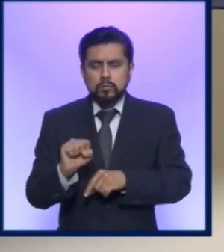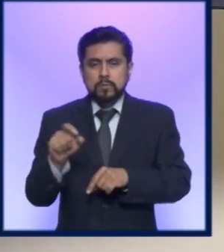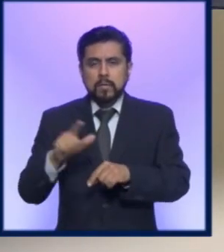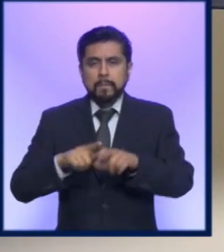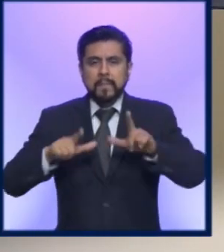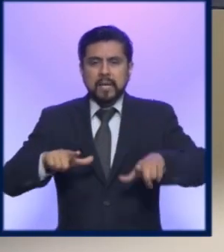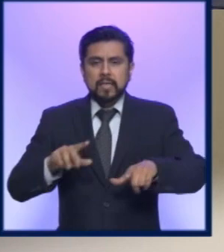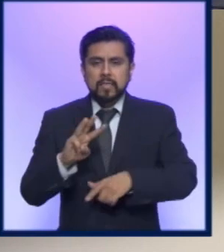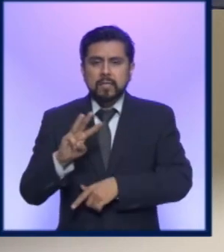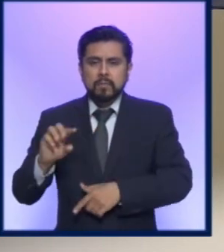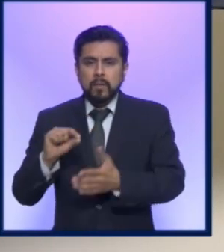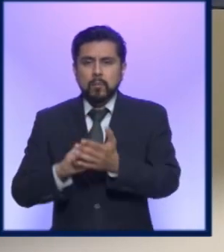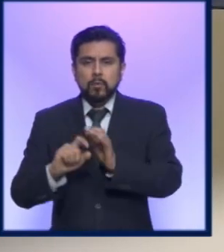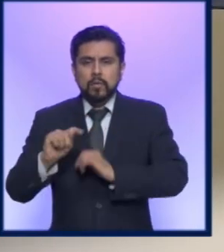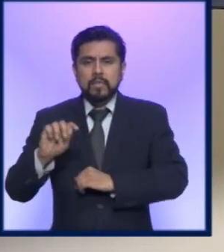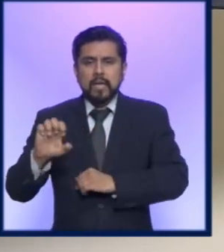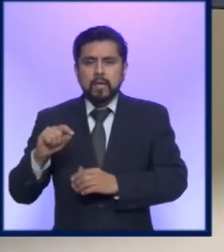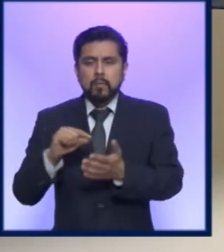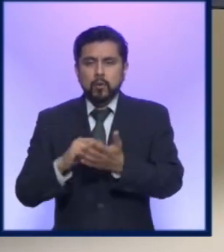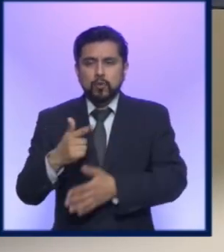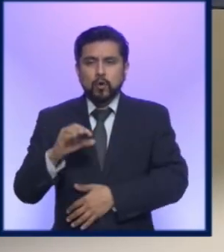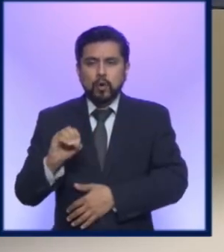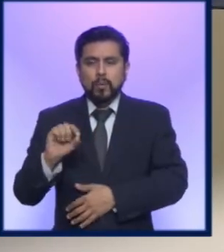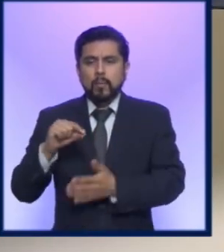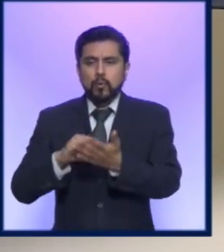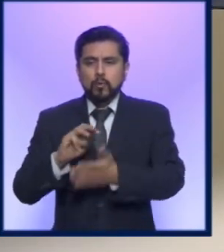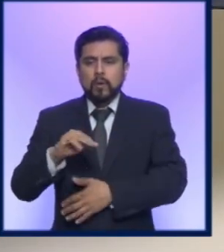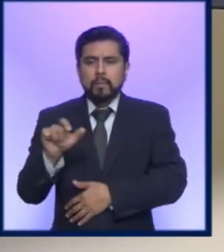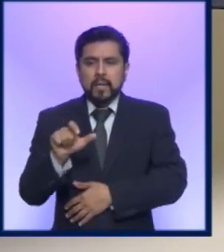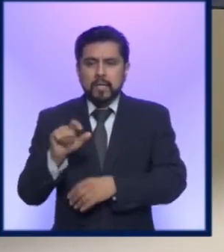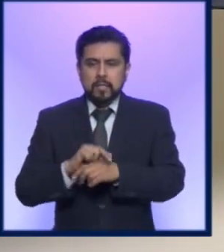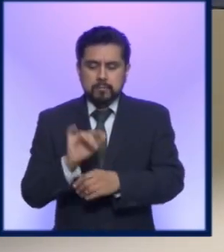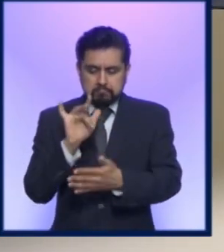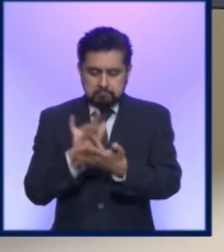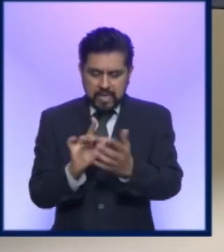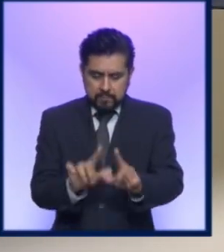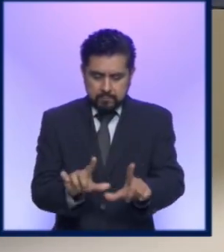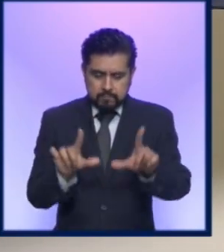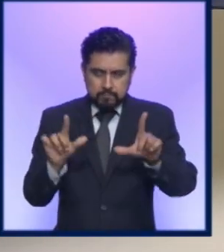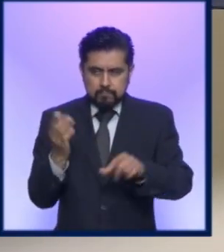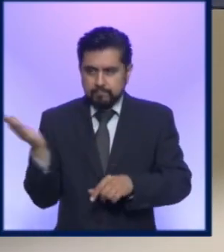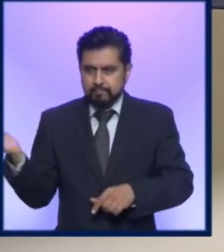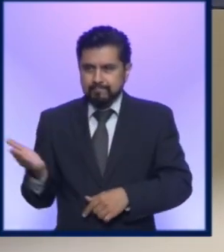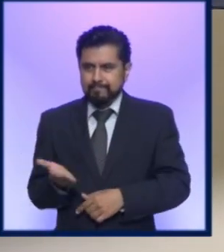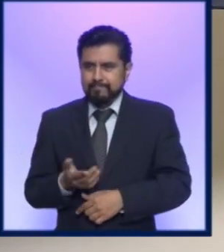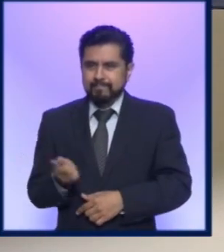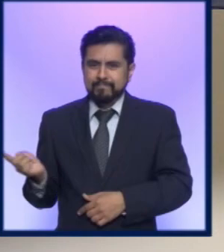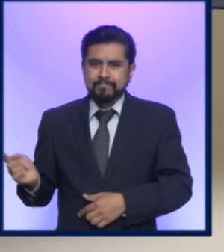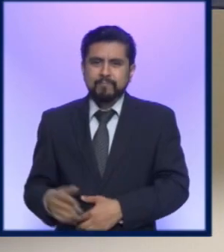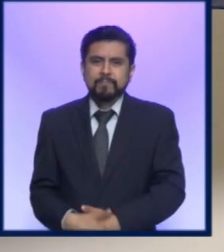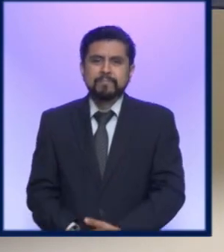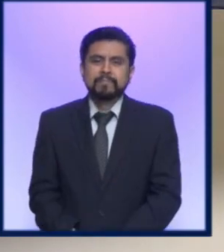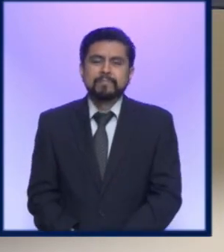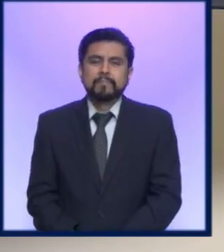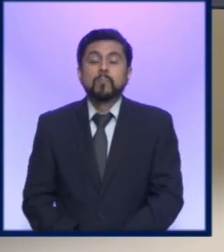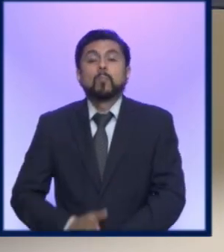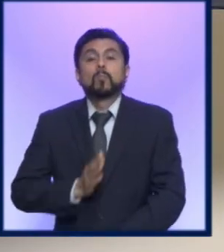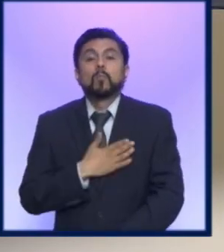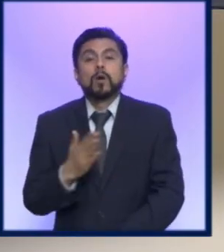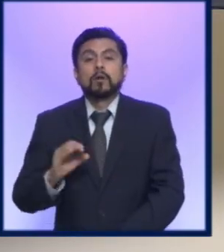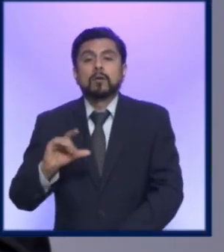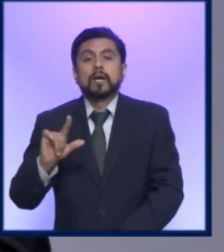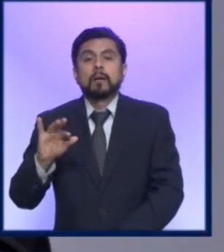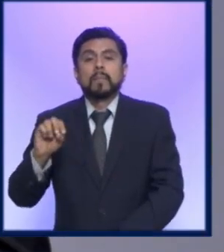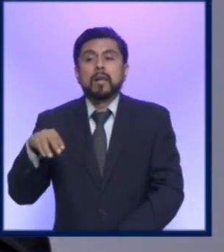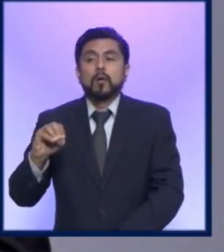página www.te.gob.mx o ingresando a la dirección electrónica que se muestra en pantalla Bueno pues carmel